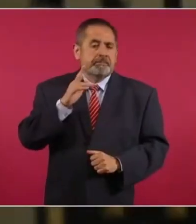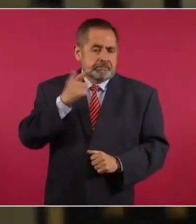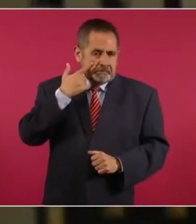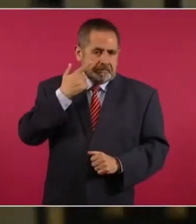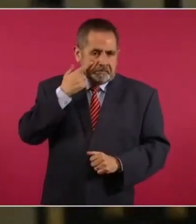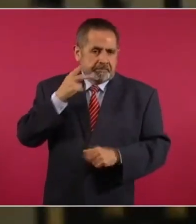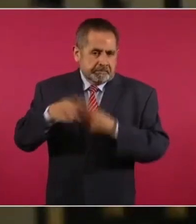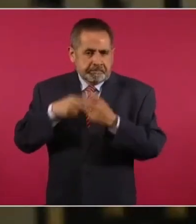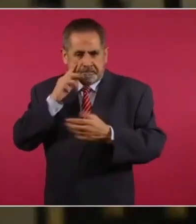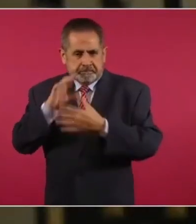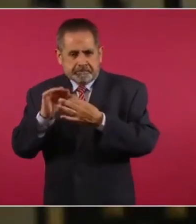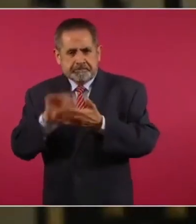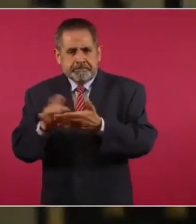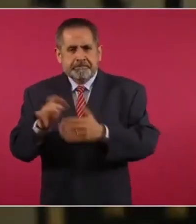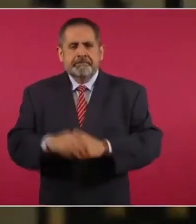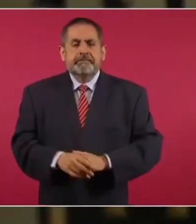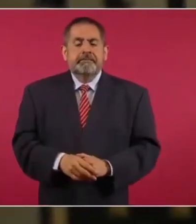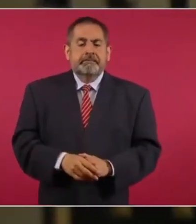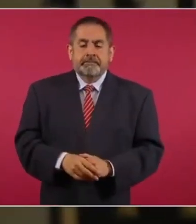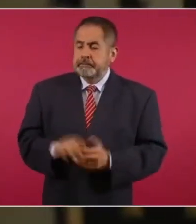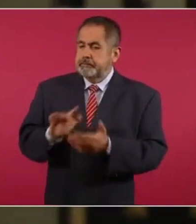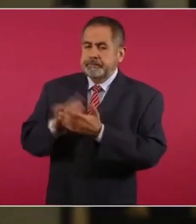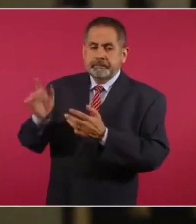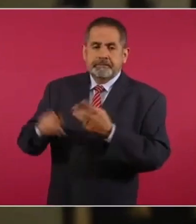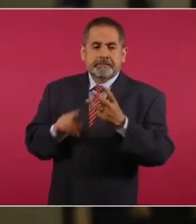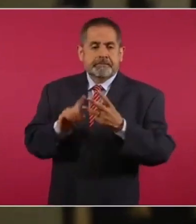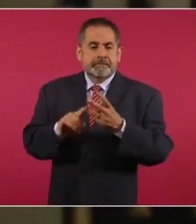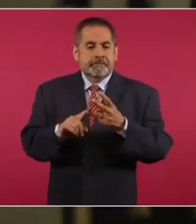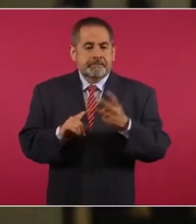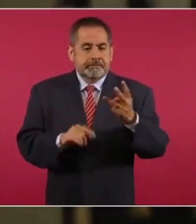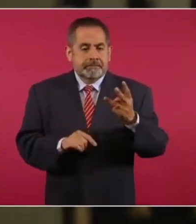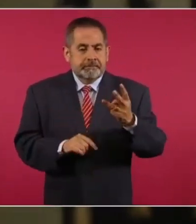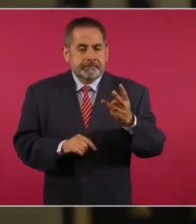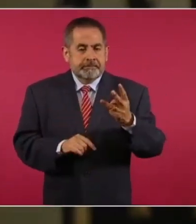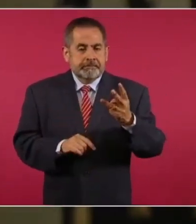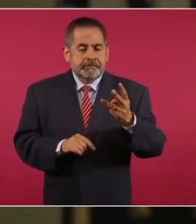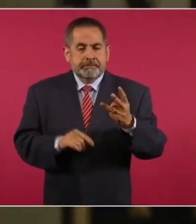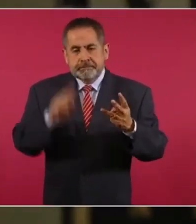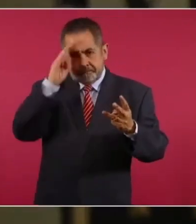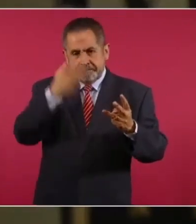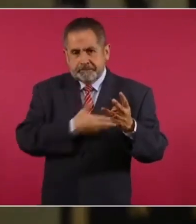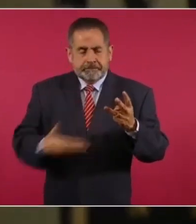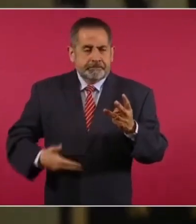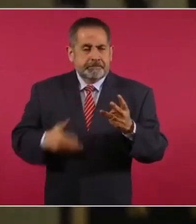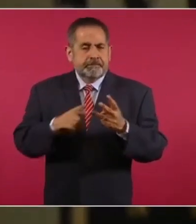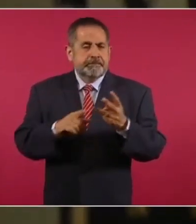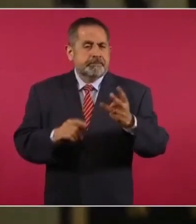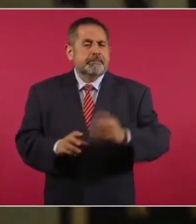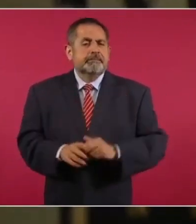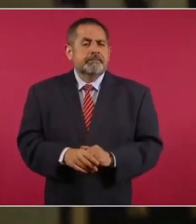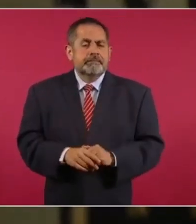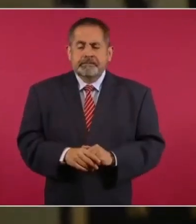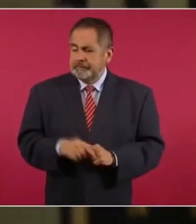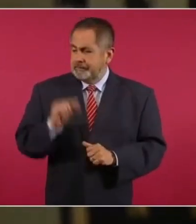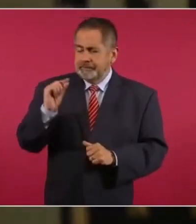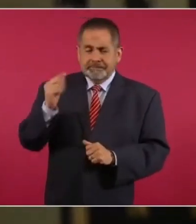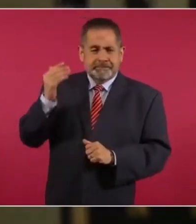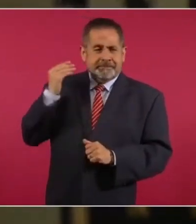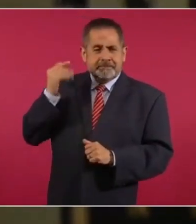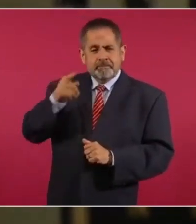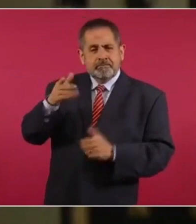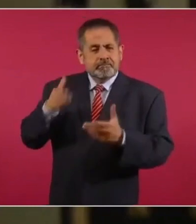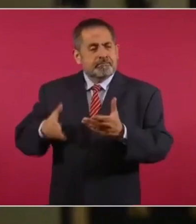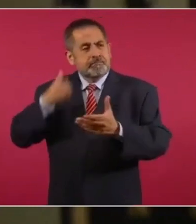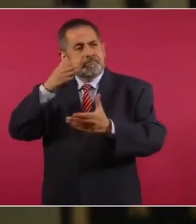vamos a ver. Perfecto. Gracias. La siguiente pregunta, señor presidente. Pues hace poco visitó